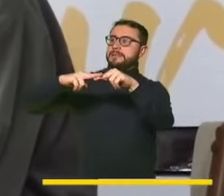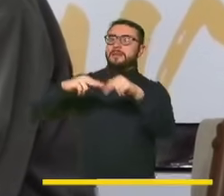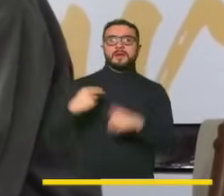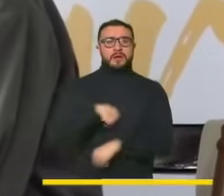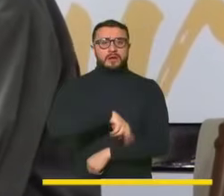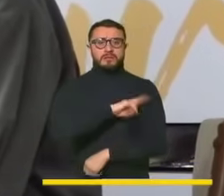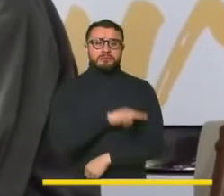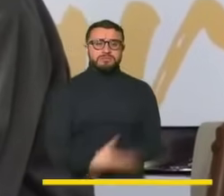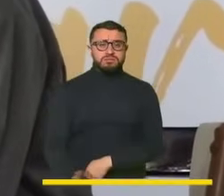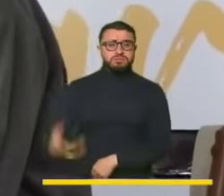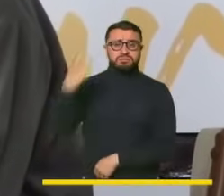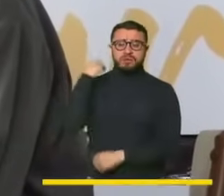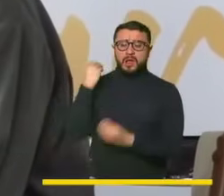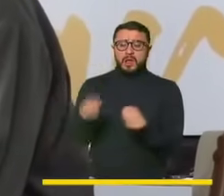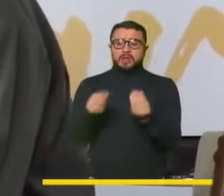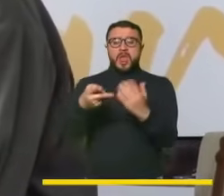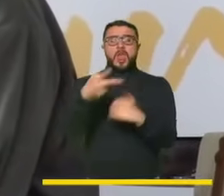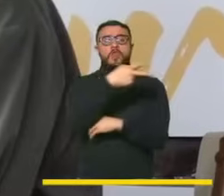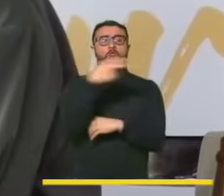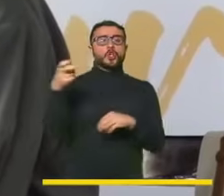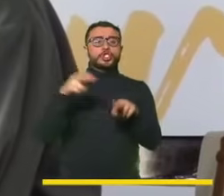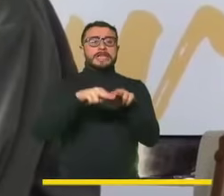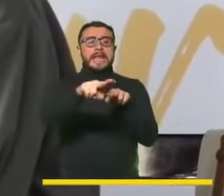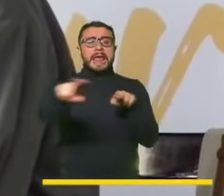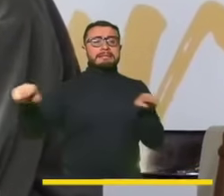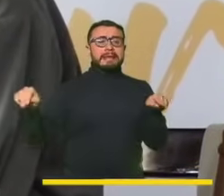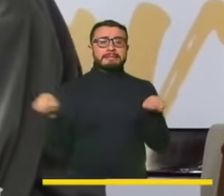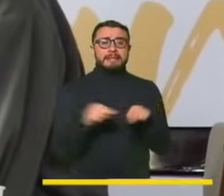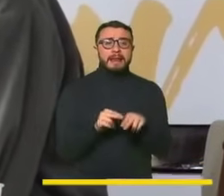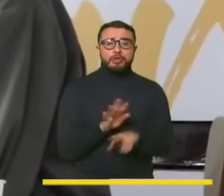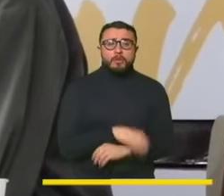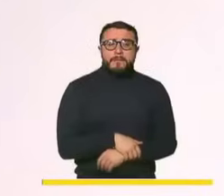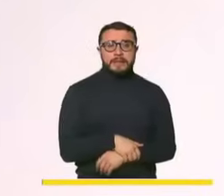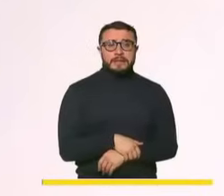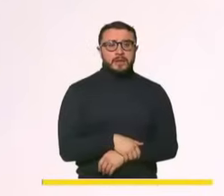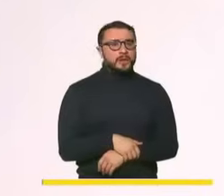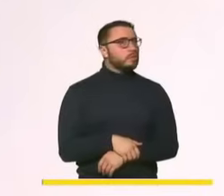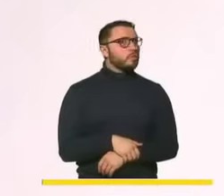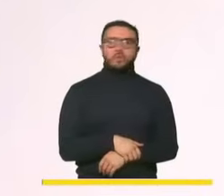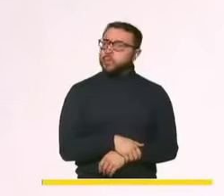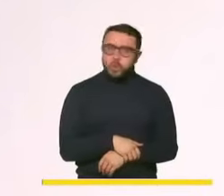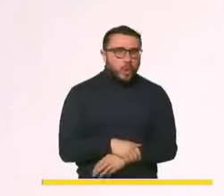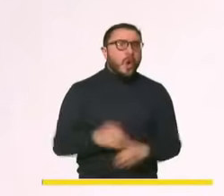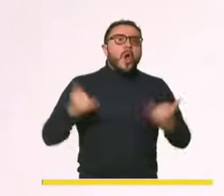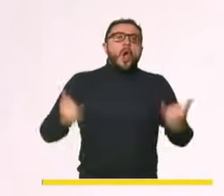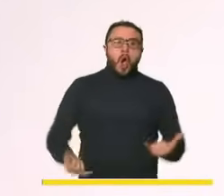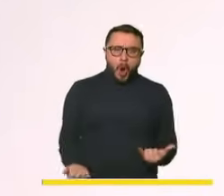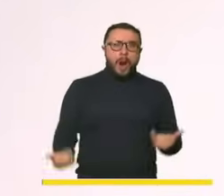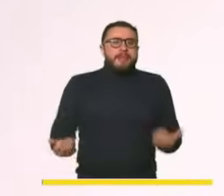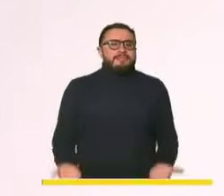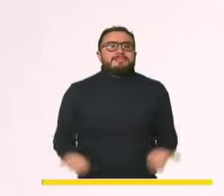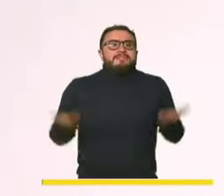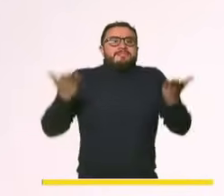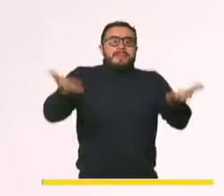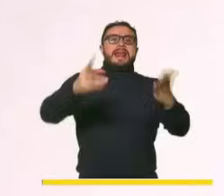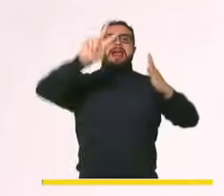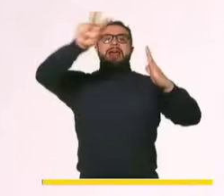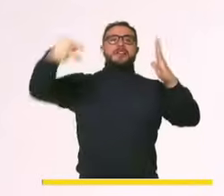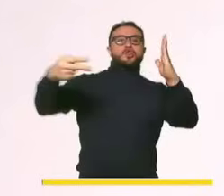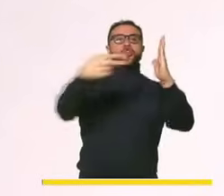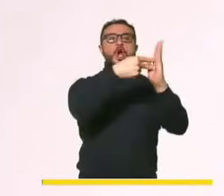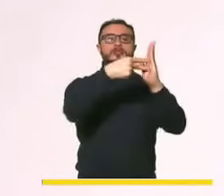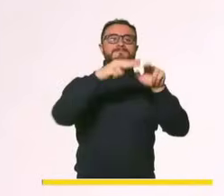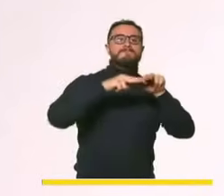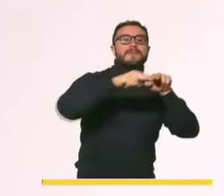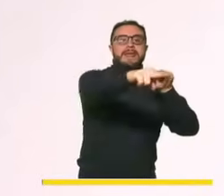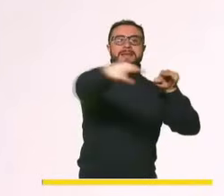vengamos como antaño a entregar 200 hectáreas, ahora venimos a entregar 2.000. Pero yo quiero